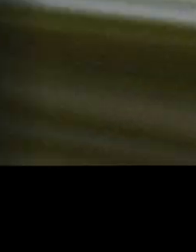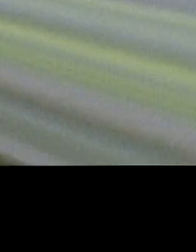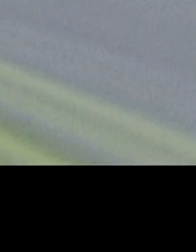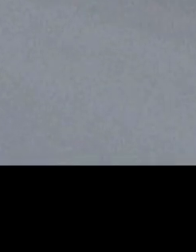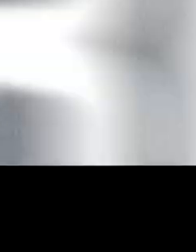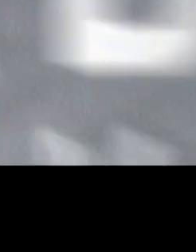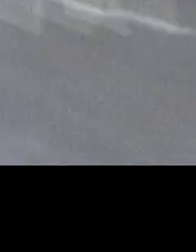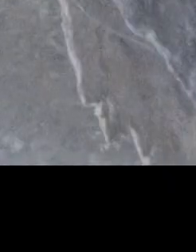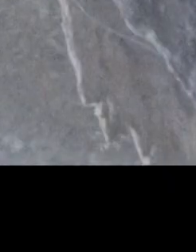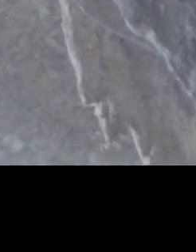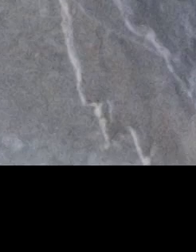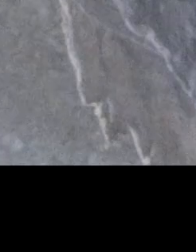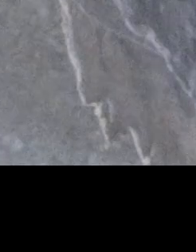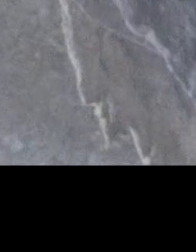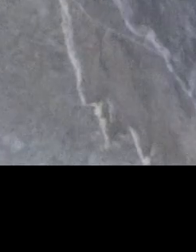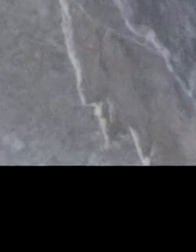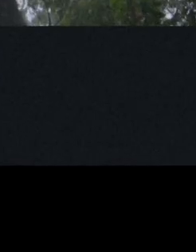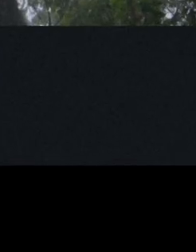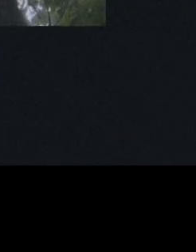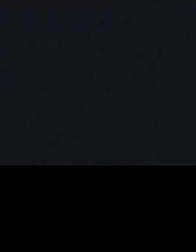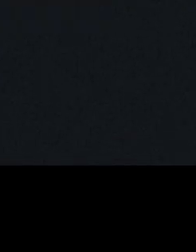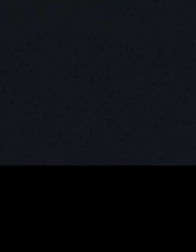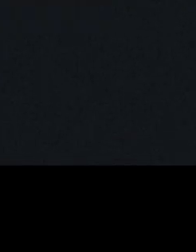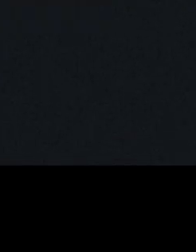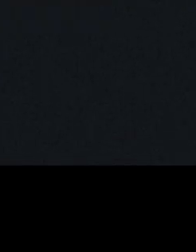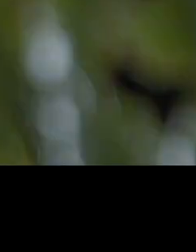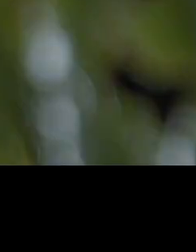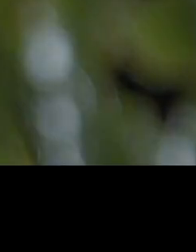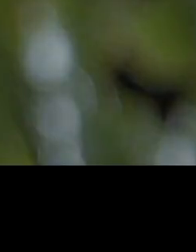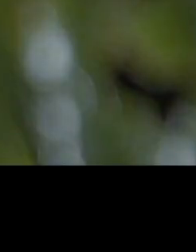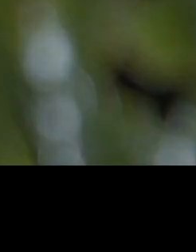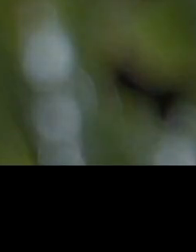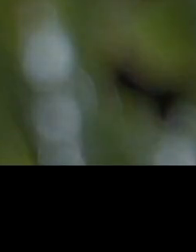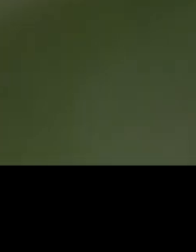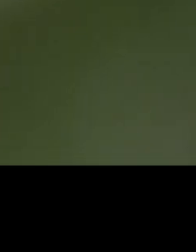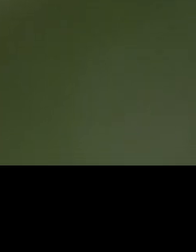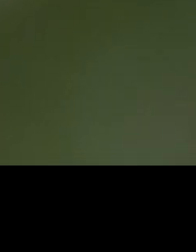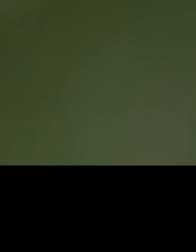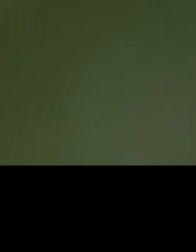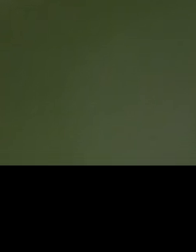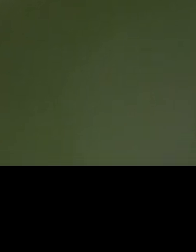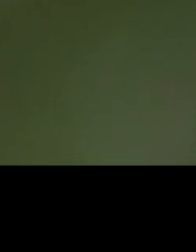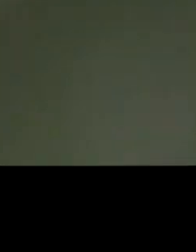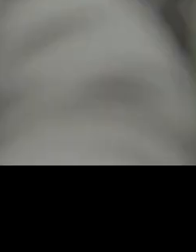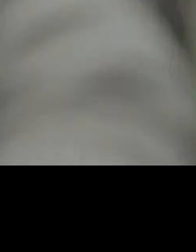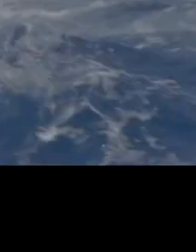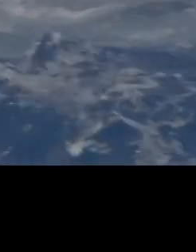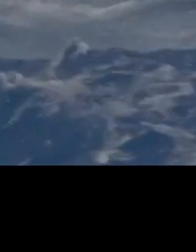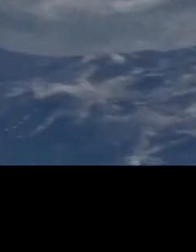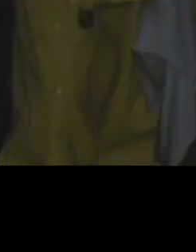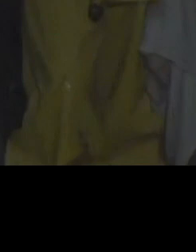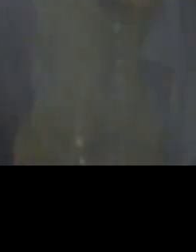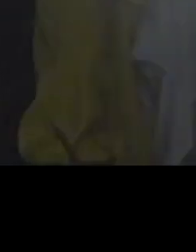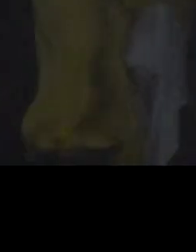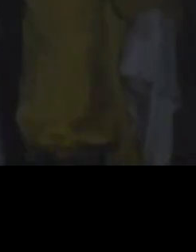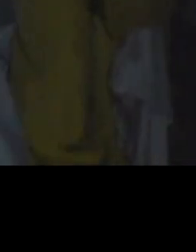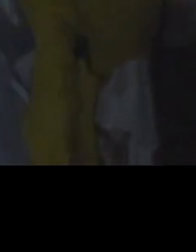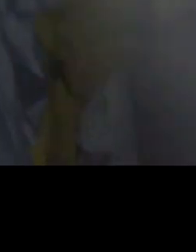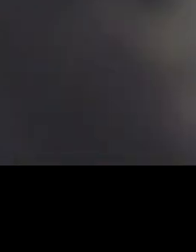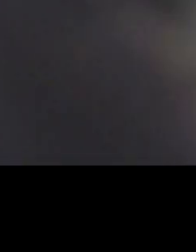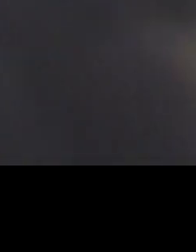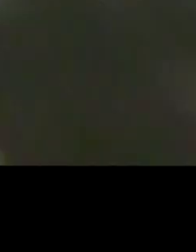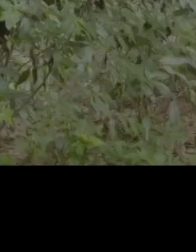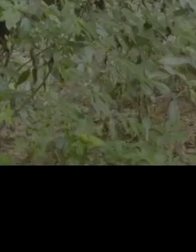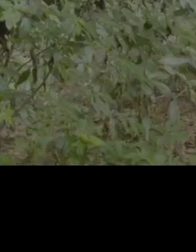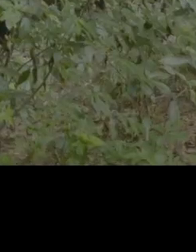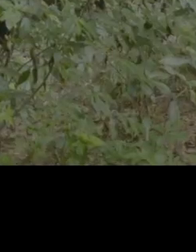suyo. Pase lo que pase, usted tiene el mío, yo tengo aquí. Esta es mi escritura. Es mío. Que lo comparto con usted,